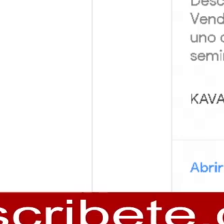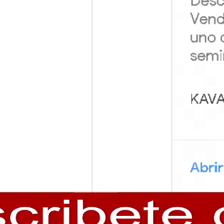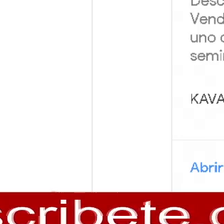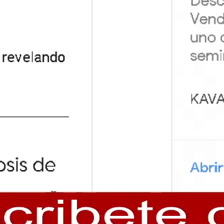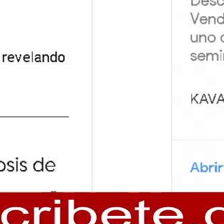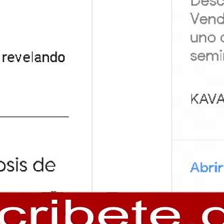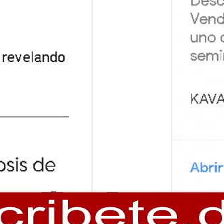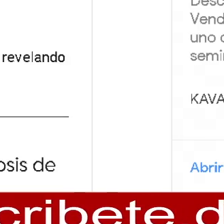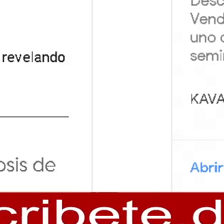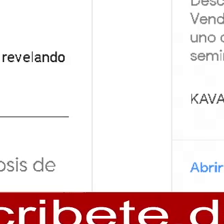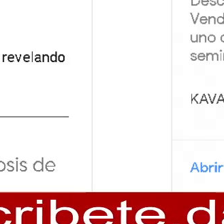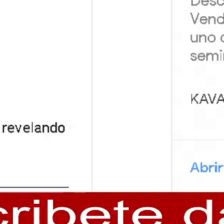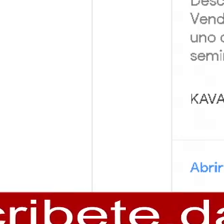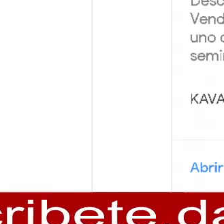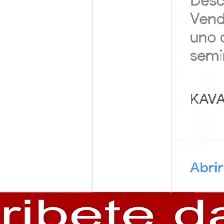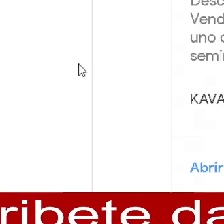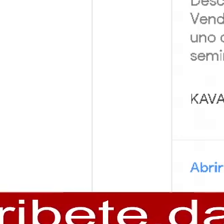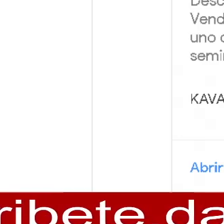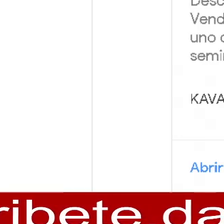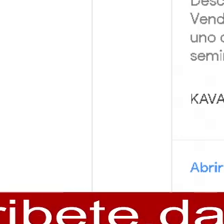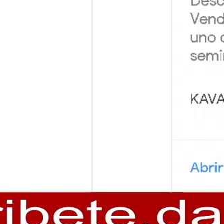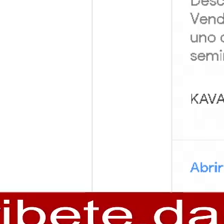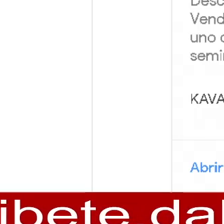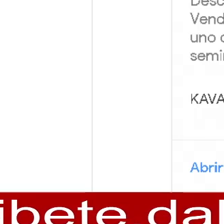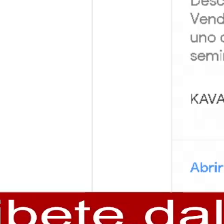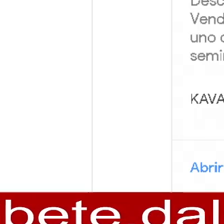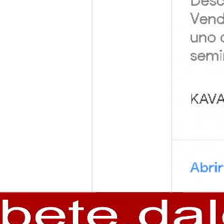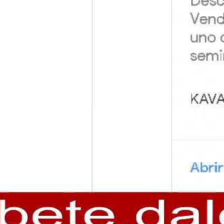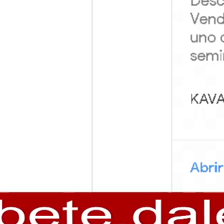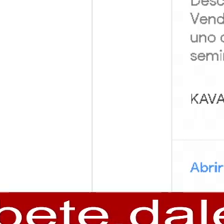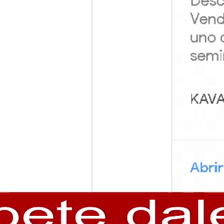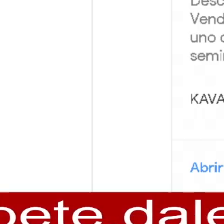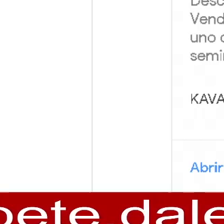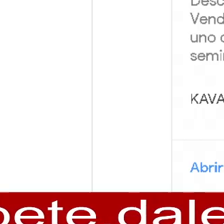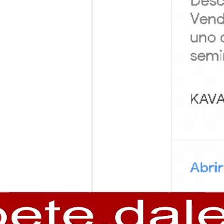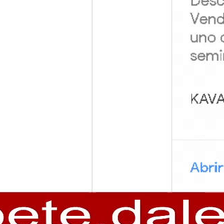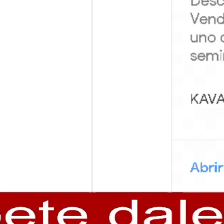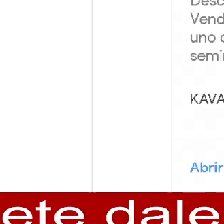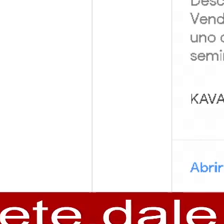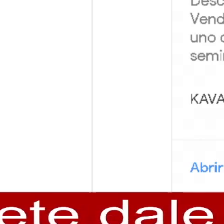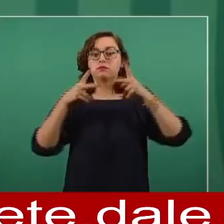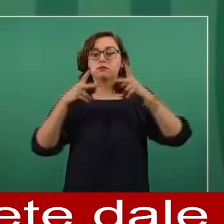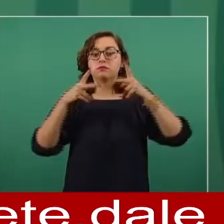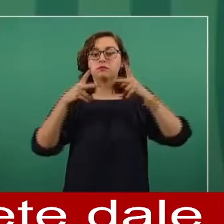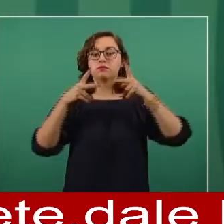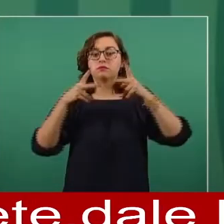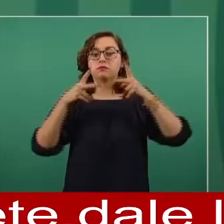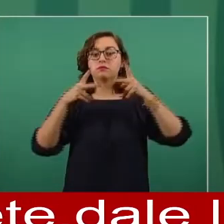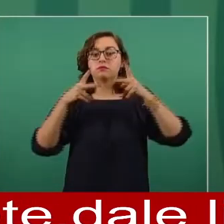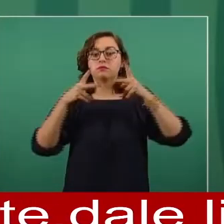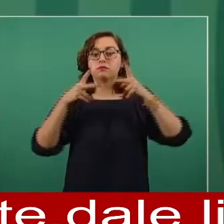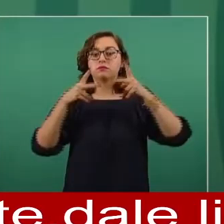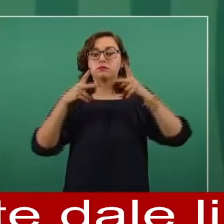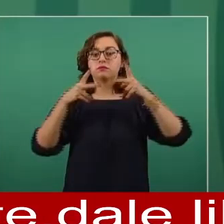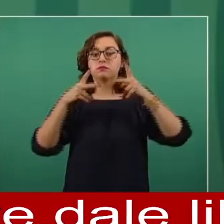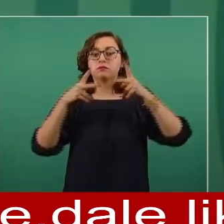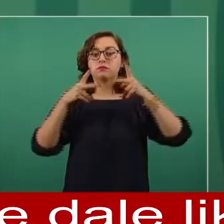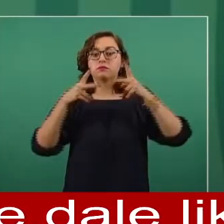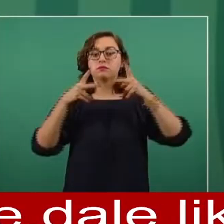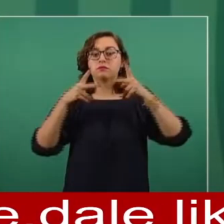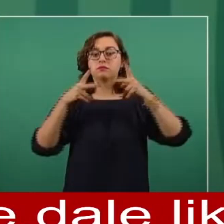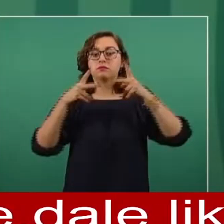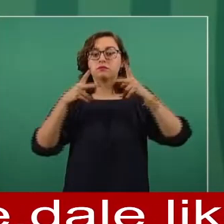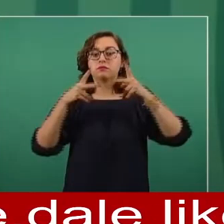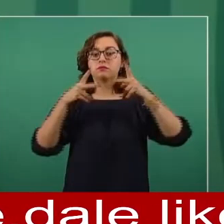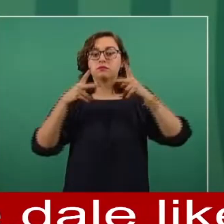entre vacunados y no vacunados, en fin, puntos de referencia finalmente que hoy el presidente dijo, pues ahí van a disculpar,